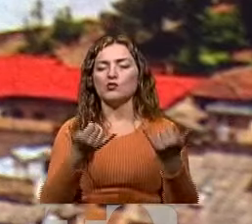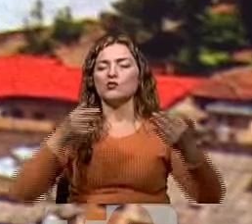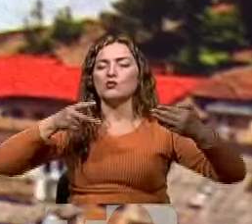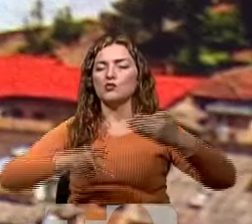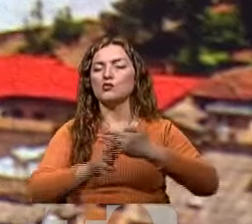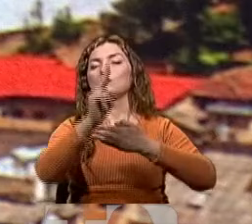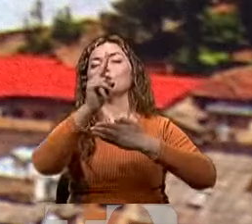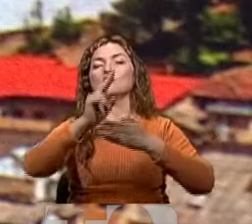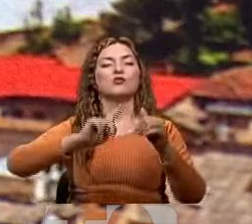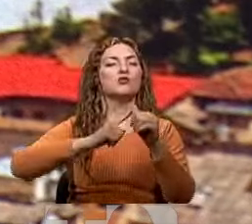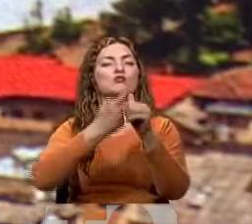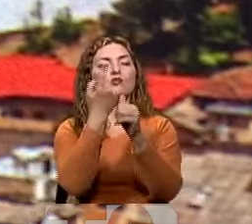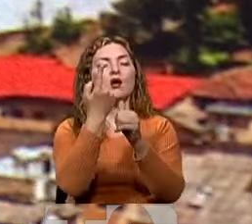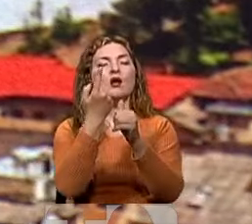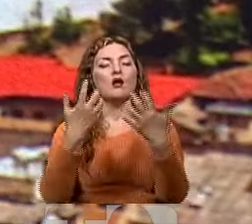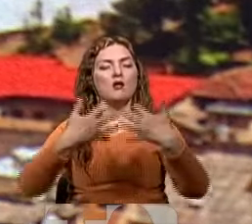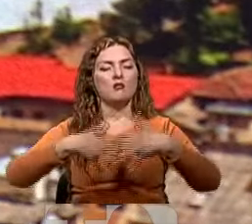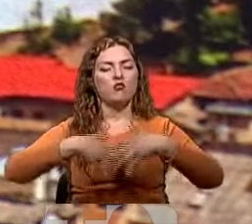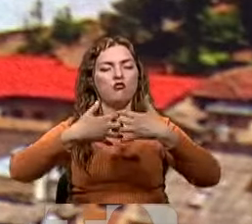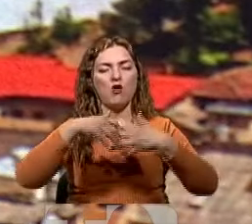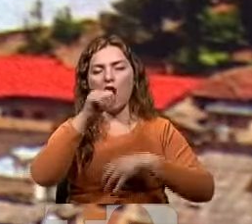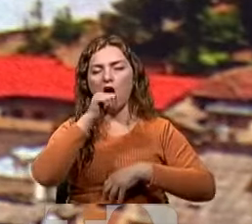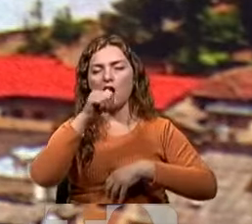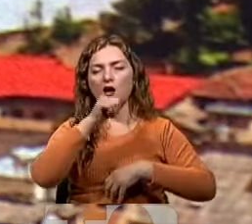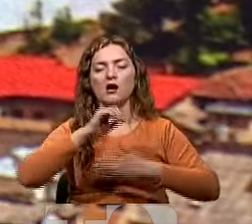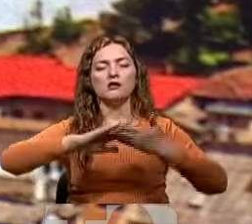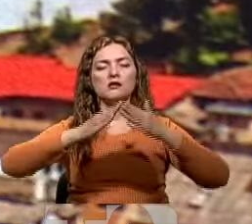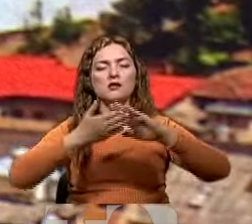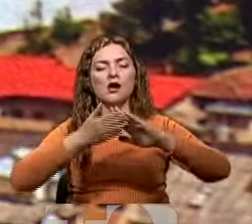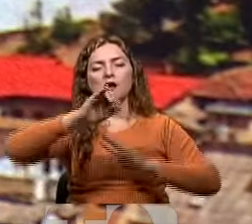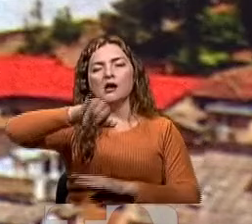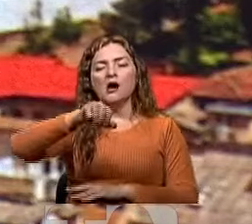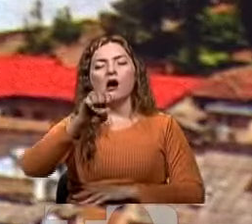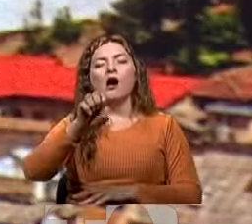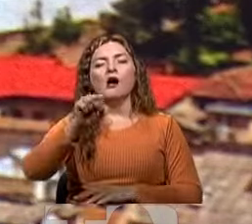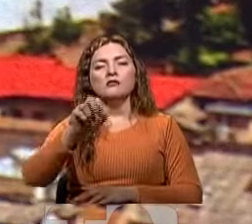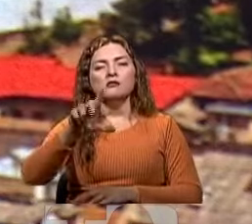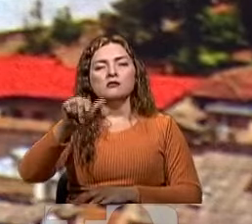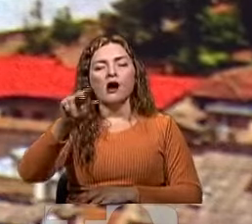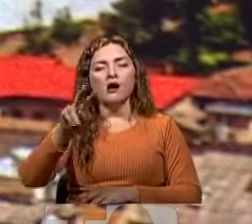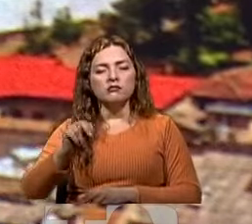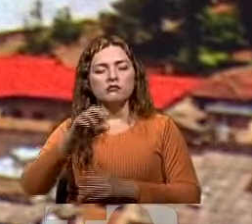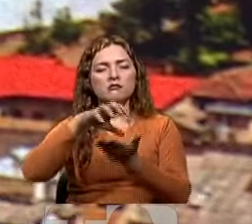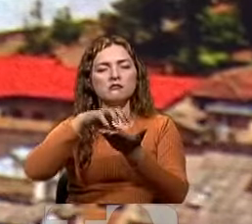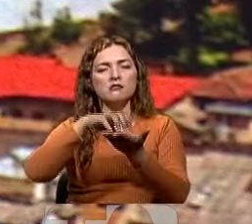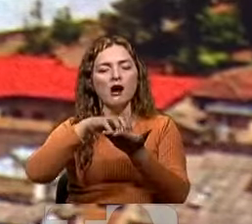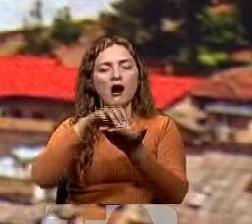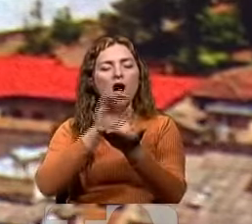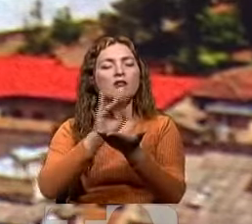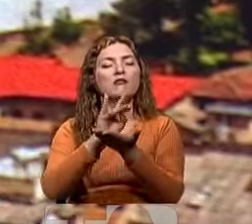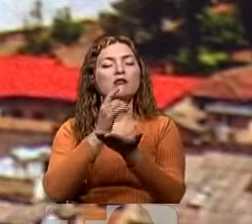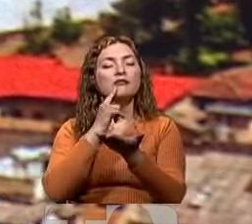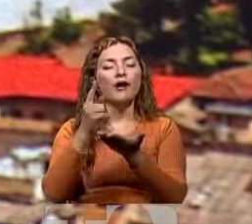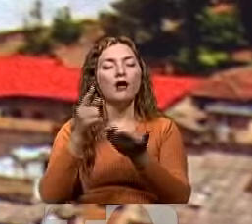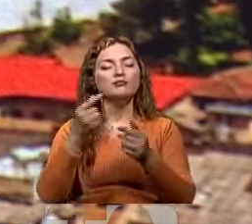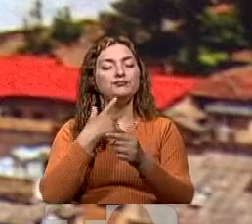inauguró la primera planta potabilizadora de agua en la comunidad de Jerusalén Alto, en el cantón de Las Naves, en la provincia de Bolívar. El